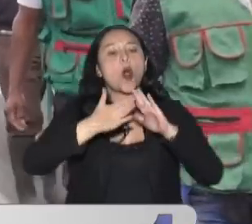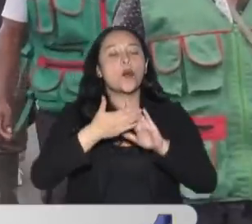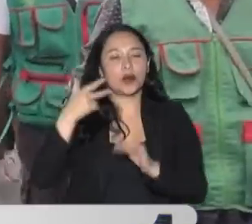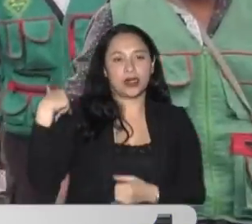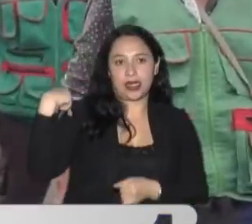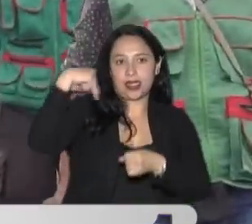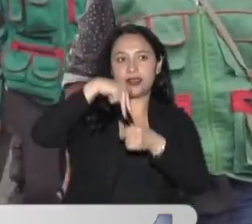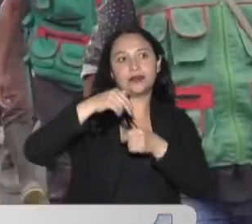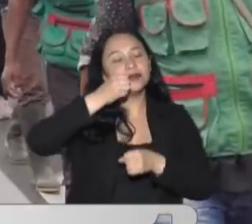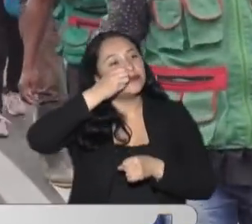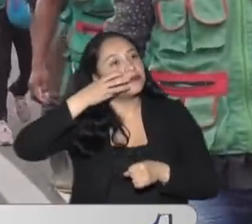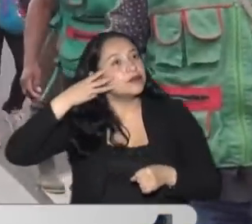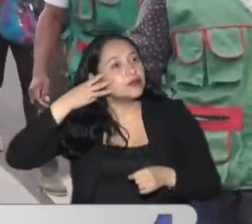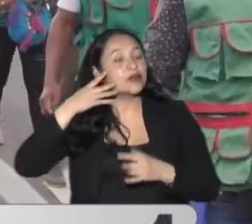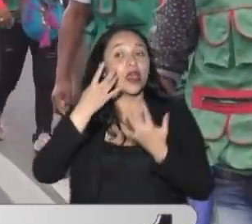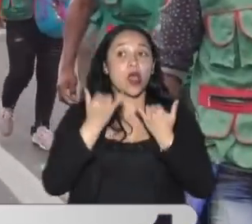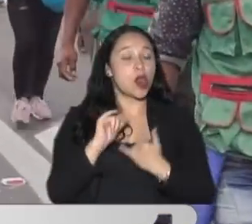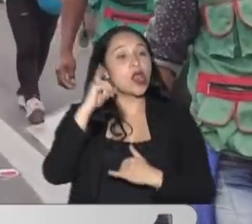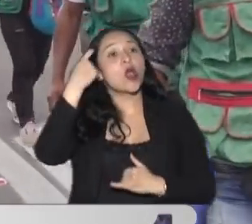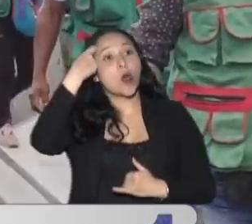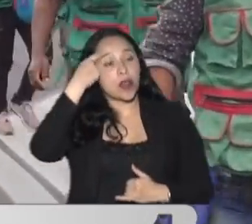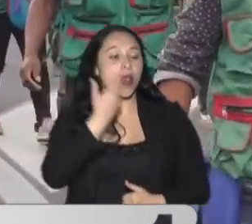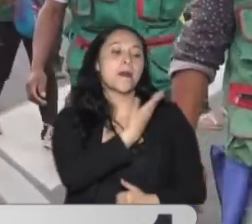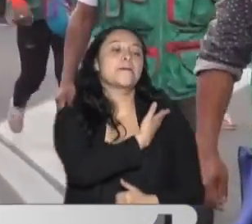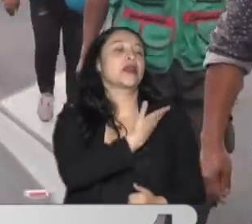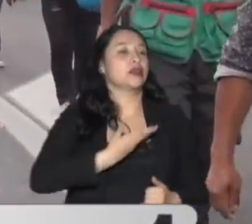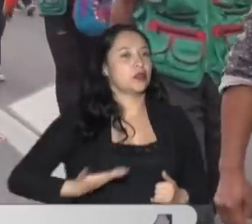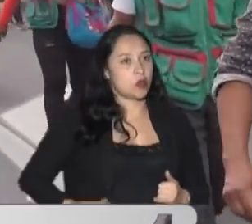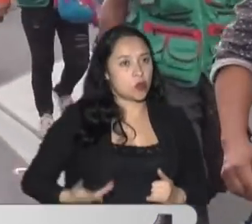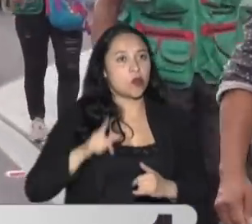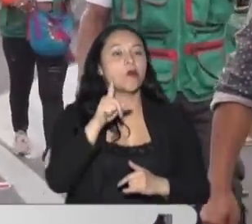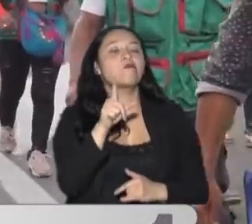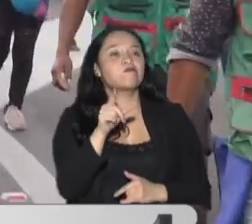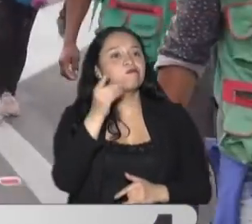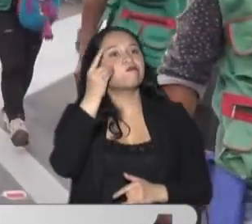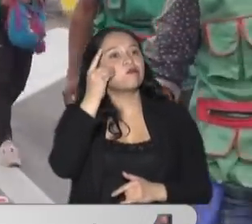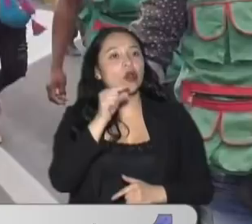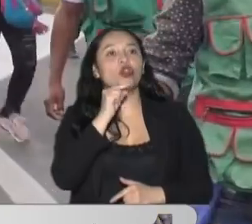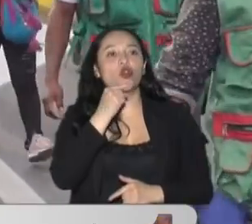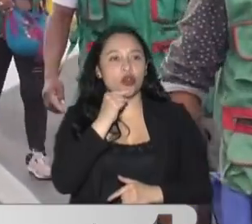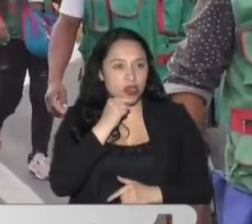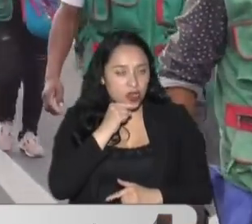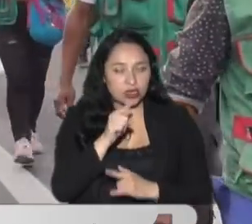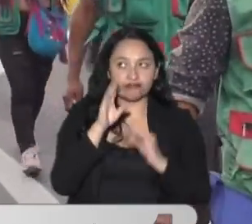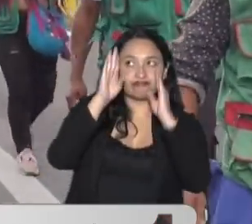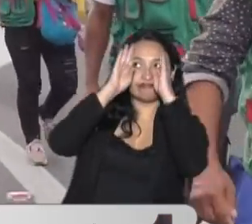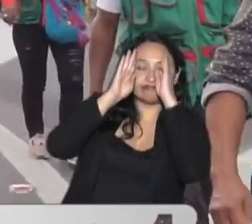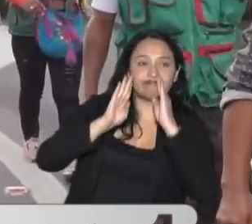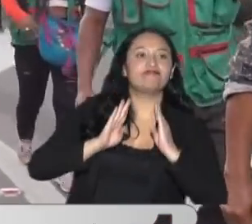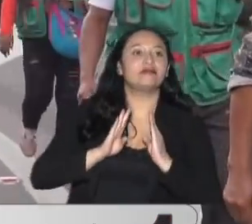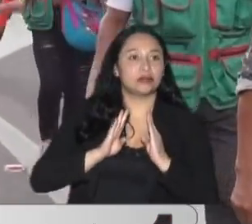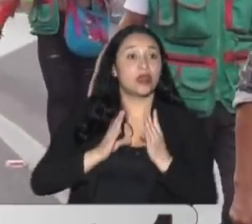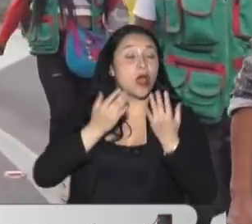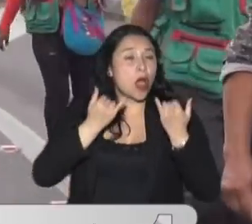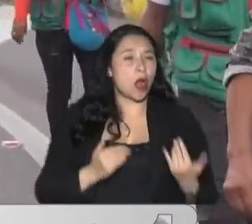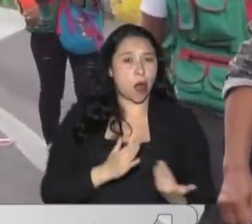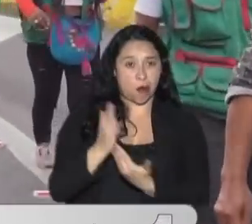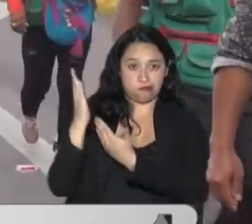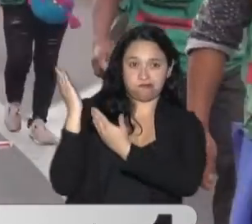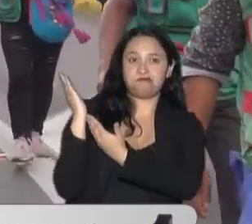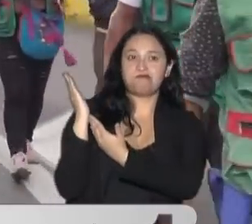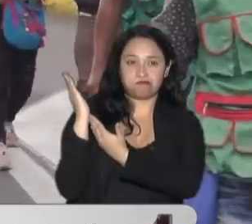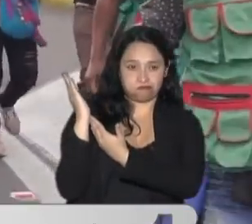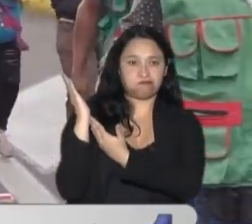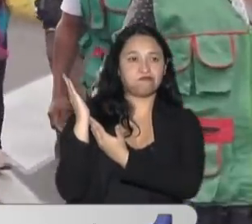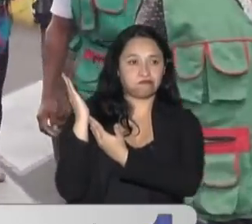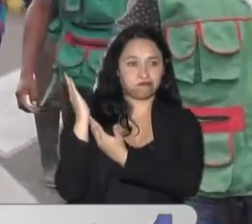indígenas y quieren que el gobierno del presidente Iván Duque los escuche. Aquí ustedes con estas imágenes